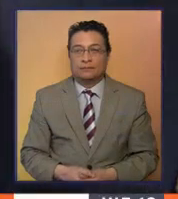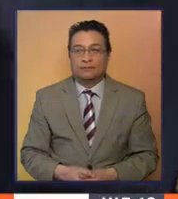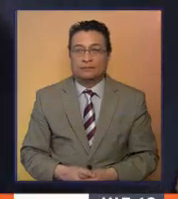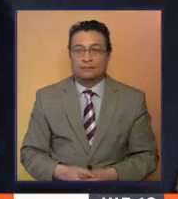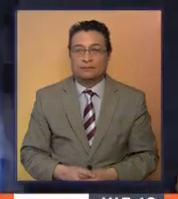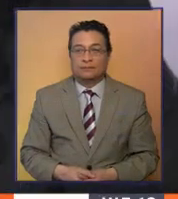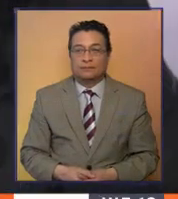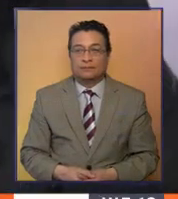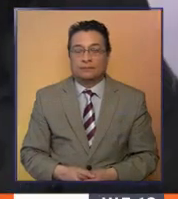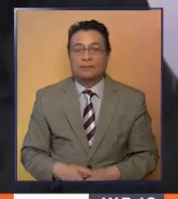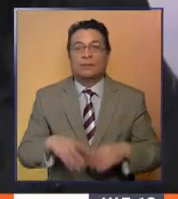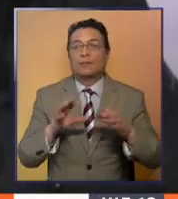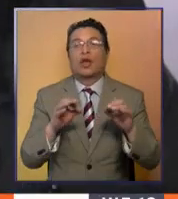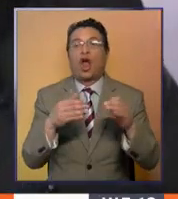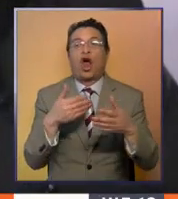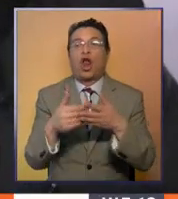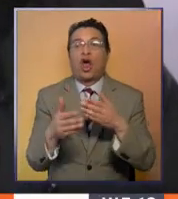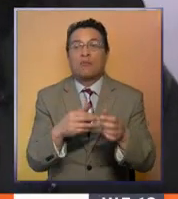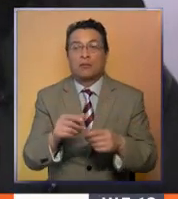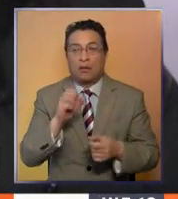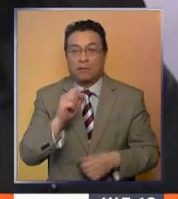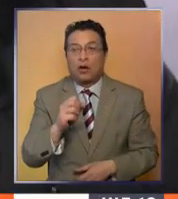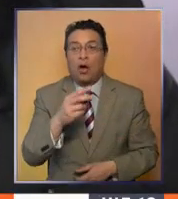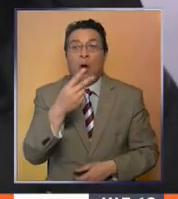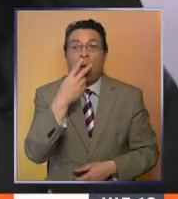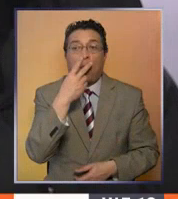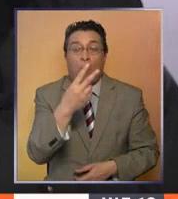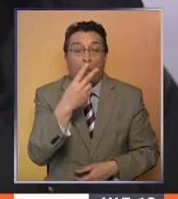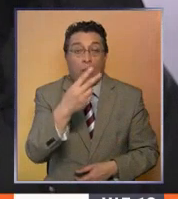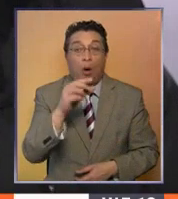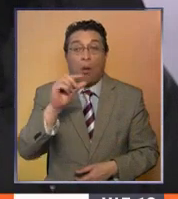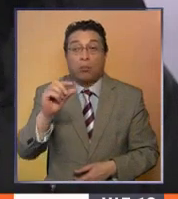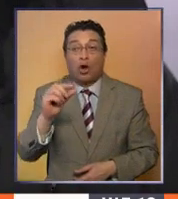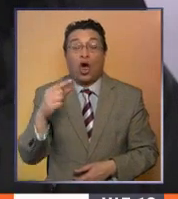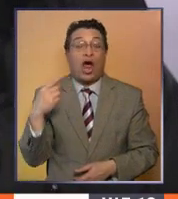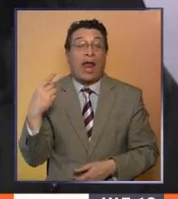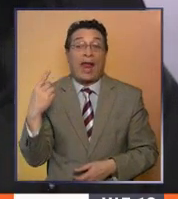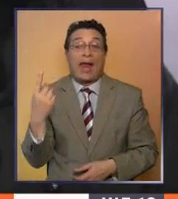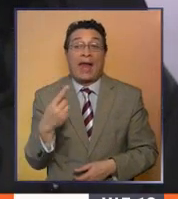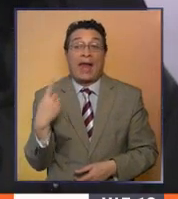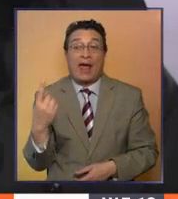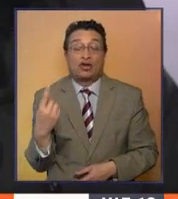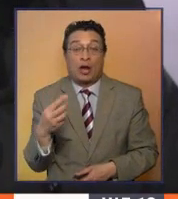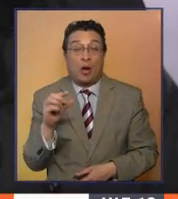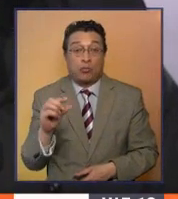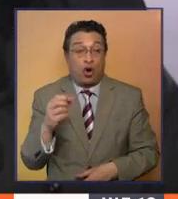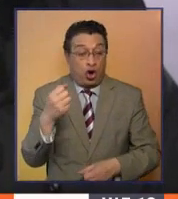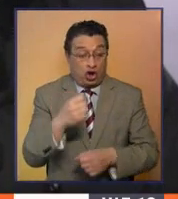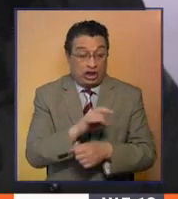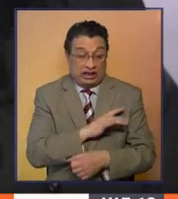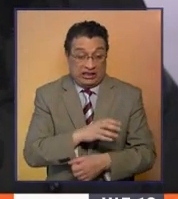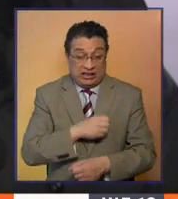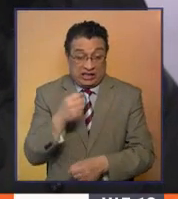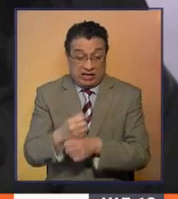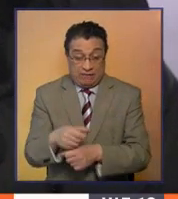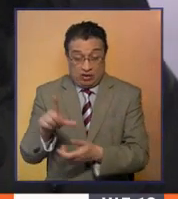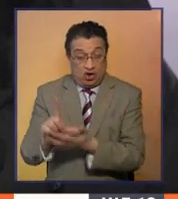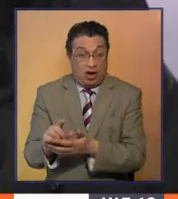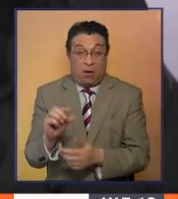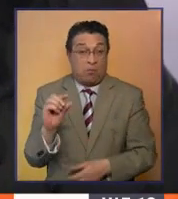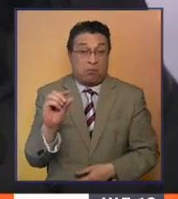es muy habitual titular es muy poco muy poco nacional muy poco chileno trabajando en esto en estos establecimientos